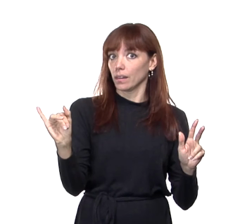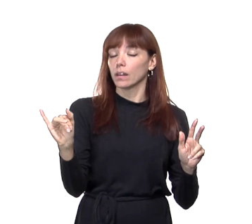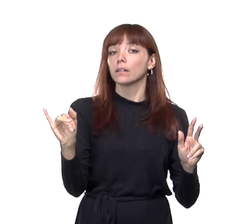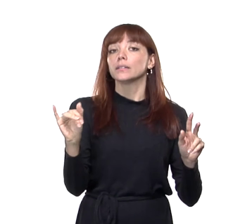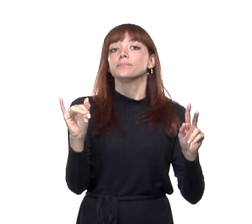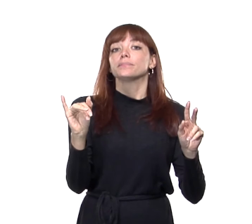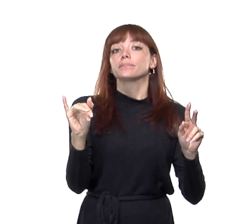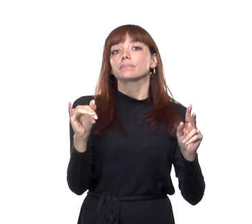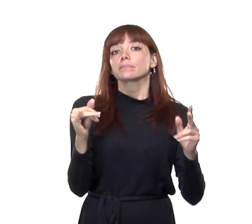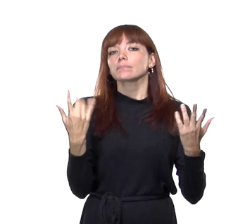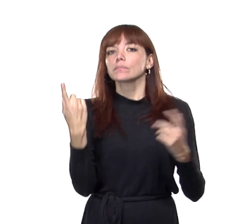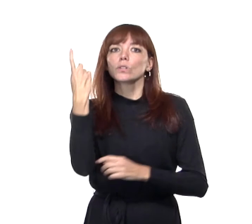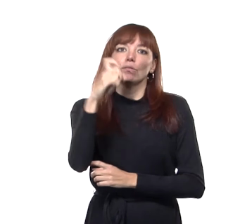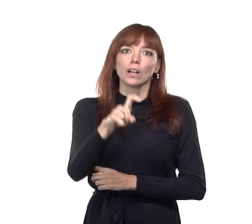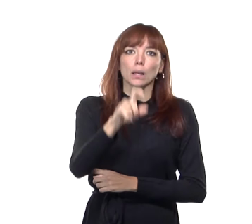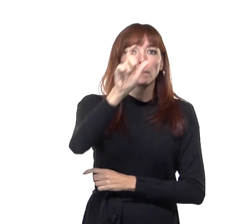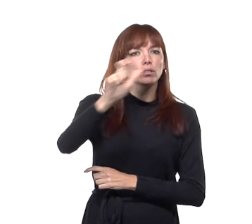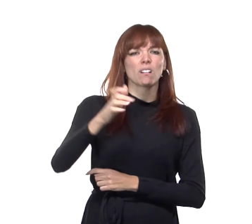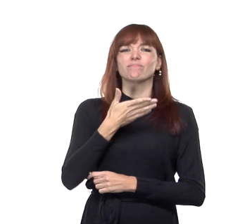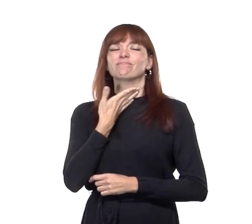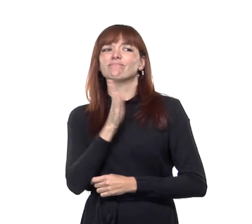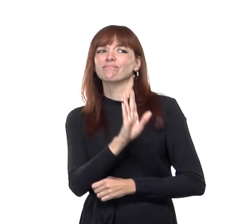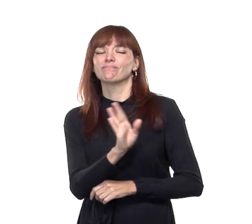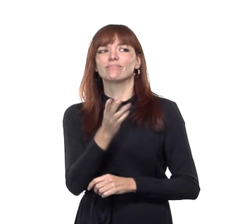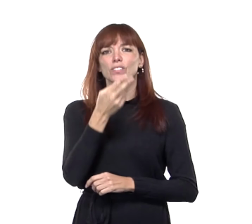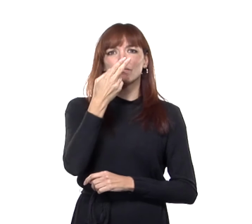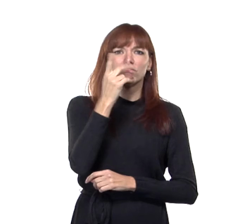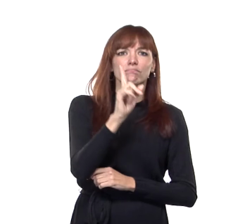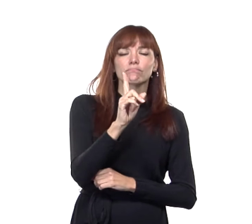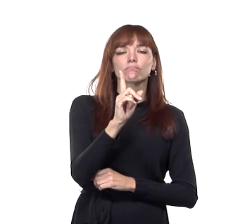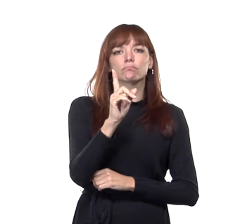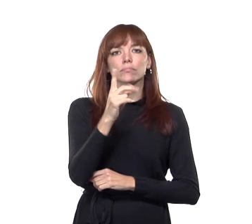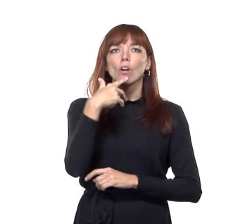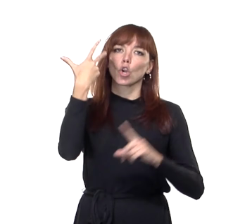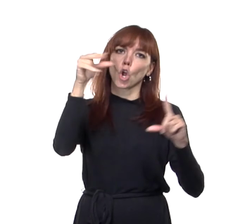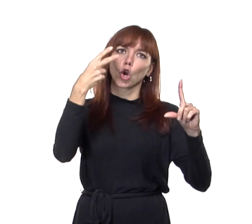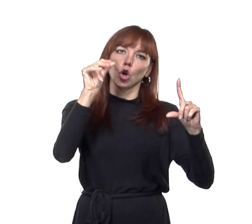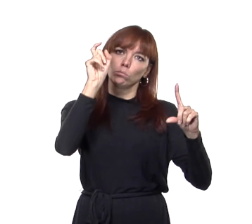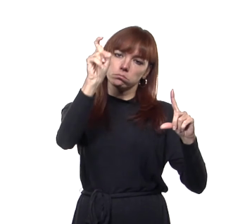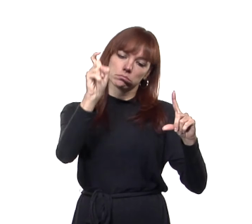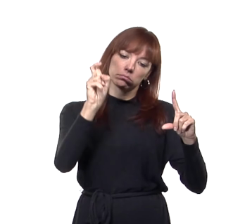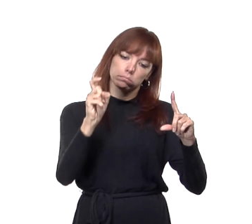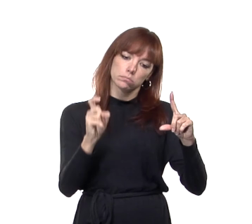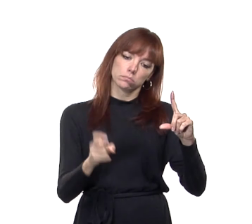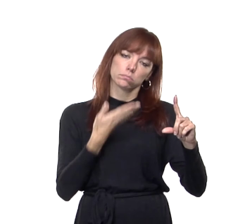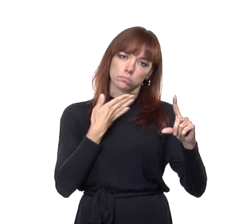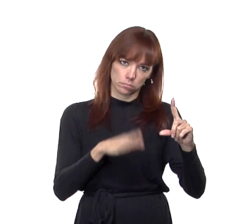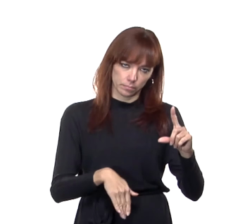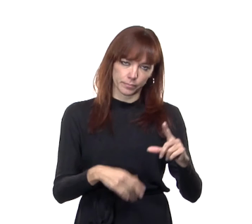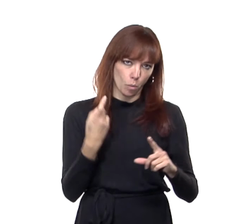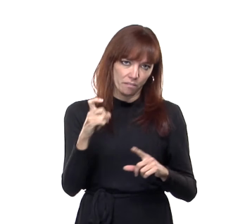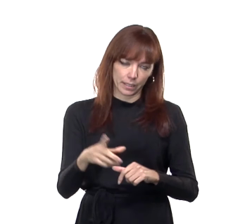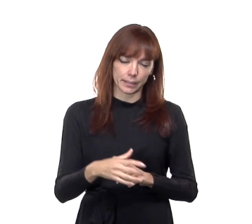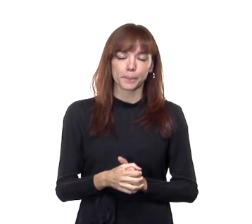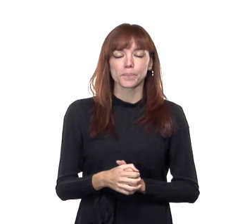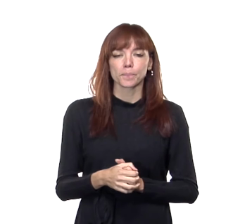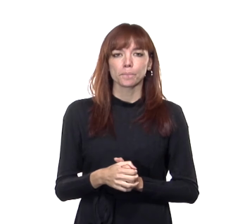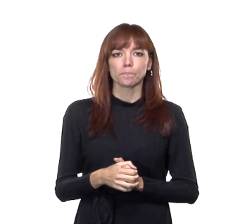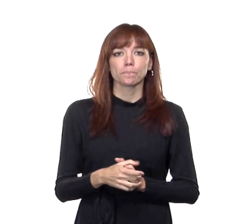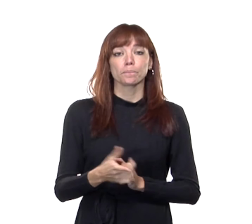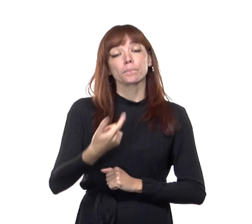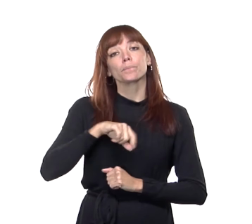no hace falta que la gente que no quiere que se recolecta sus datos tengan que decir que no todo el tiempo necesitamos prohibir